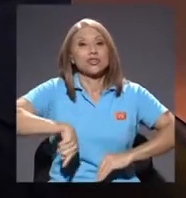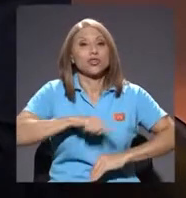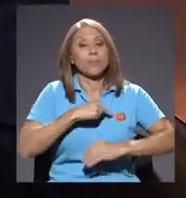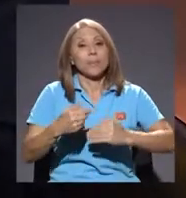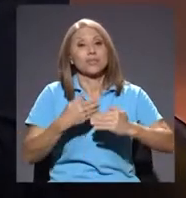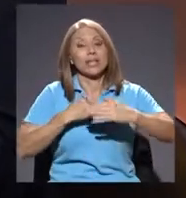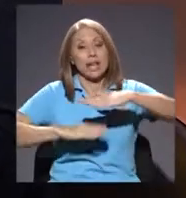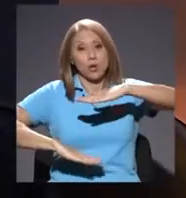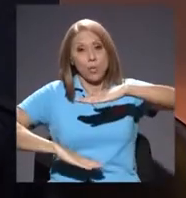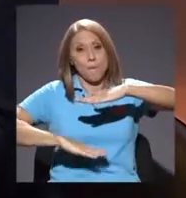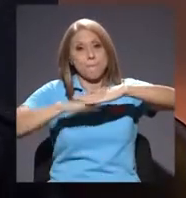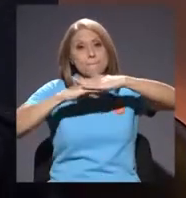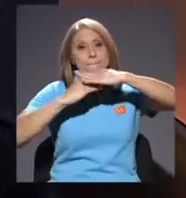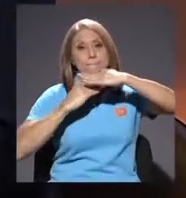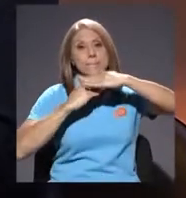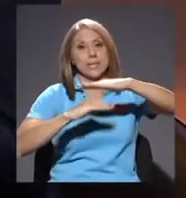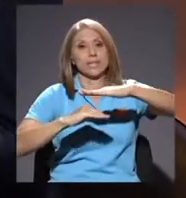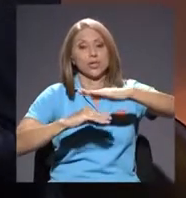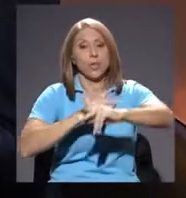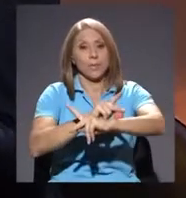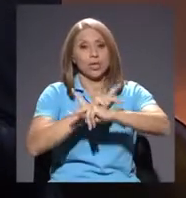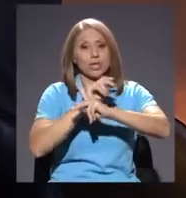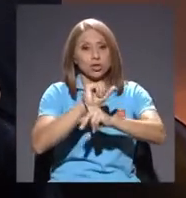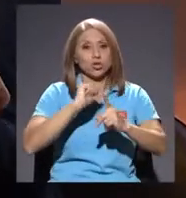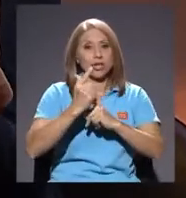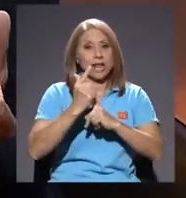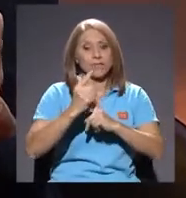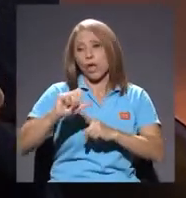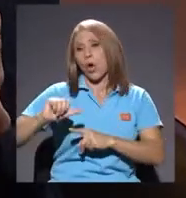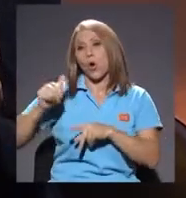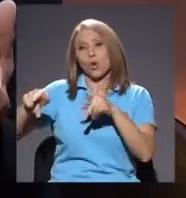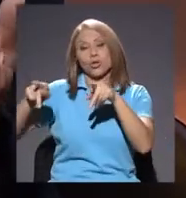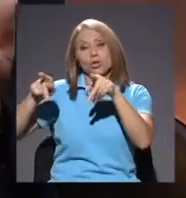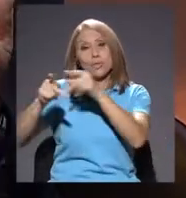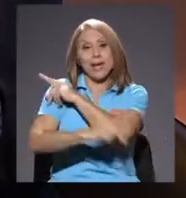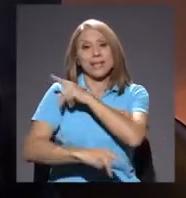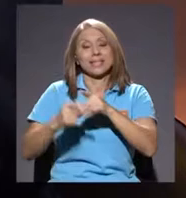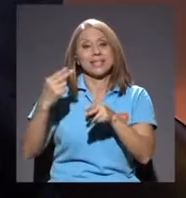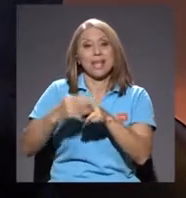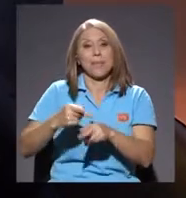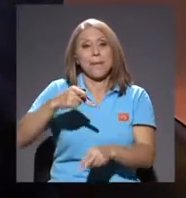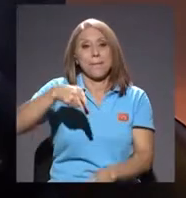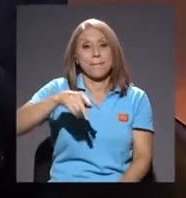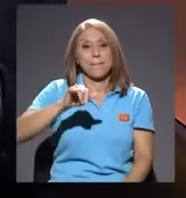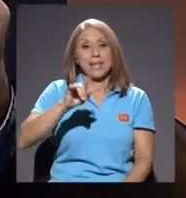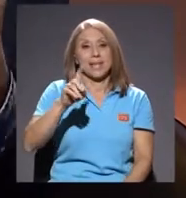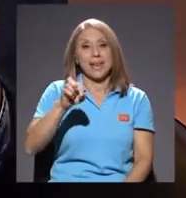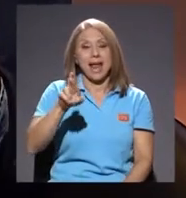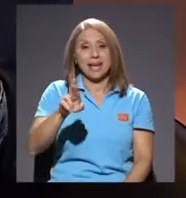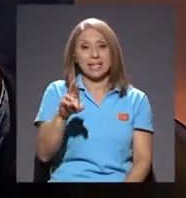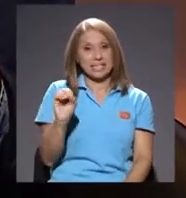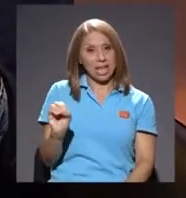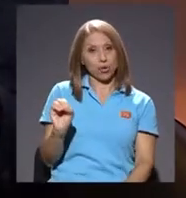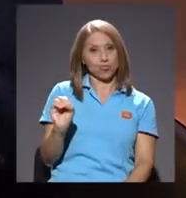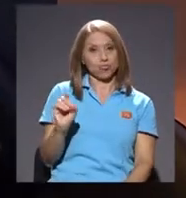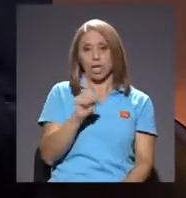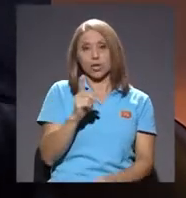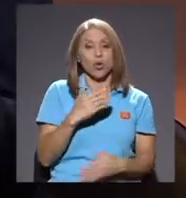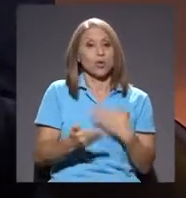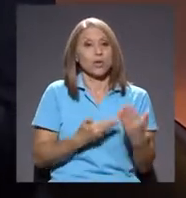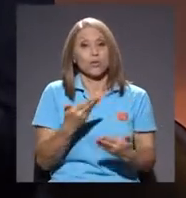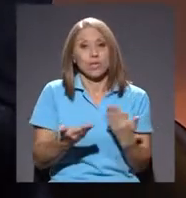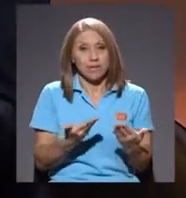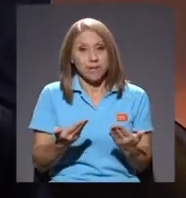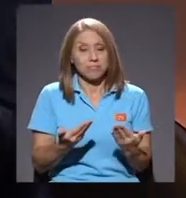llaman otros países en algunos países llamar pinar 0 que si son no contributivas es un tema de solidaridad el sistema es el